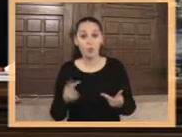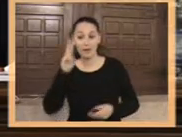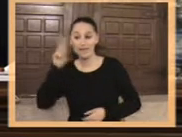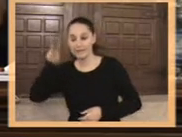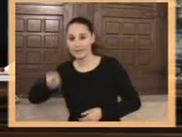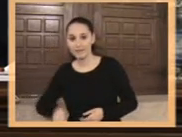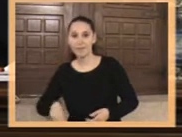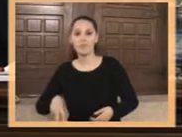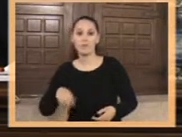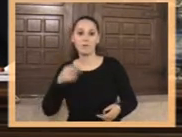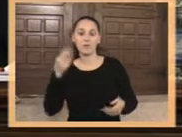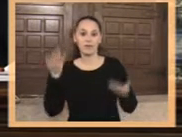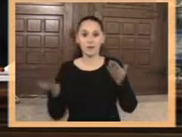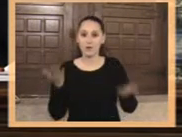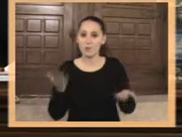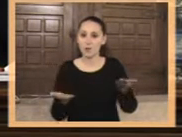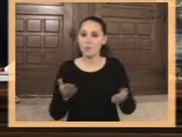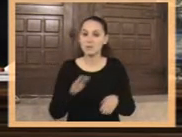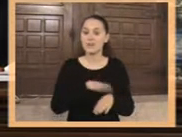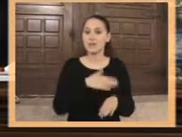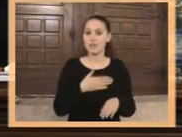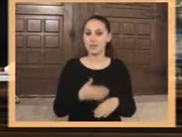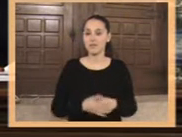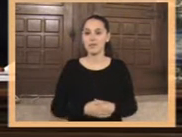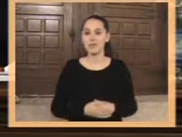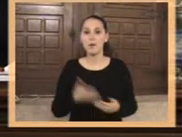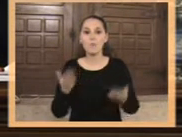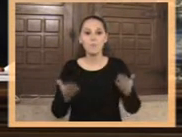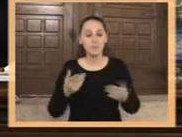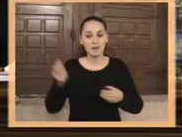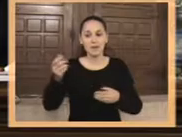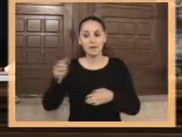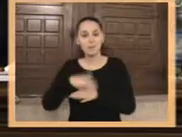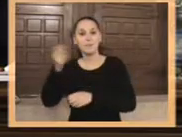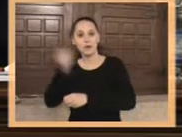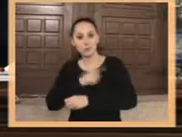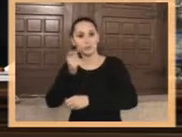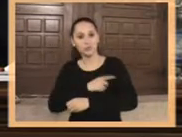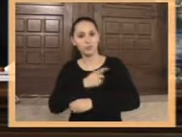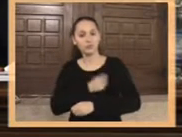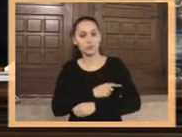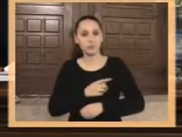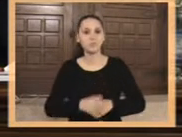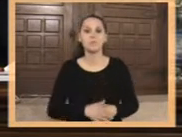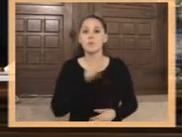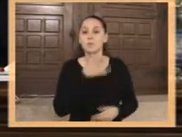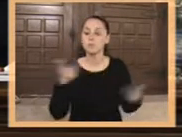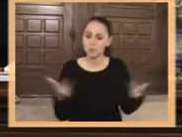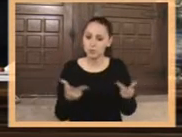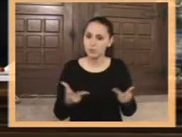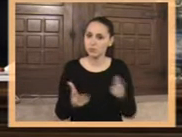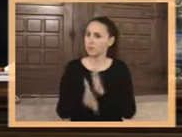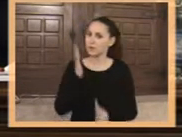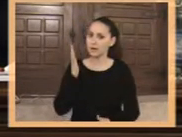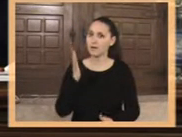cuanto antes para que se puedan hacer y practicar esas liquidaciones. Por eso vuelvo a insistir en que urge para presentarlo en el anteproyecto de ley.